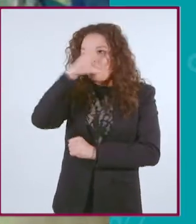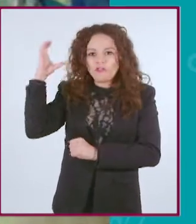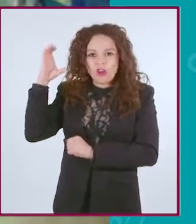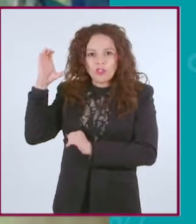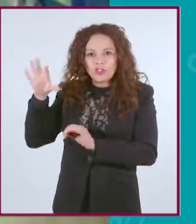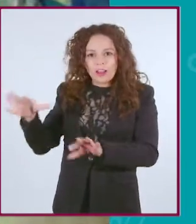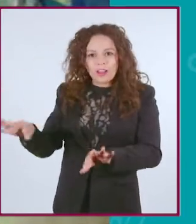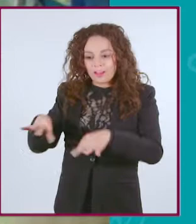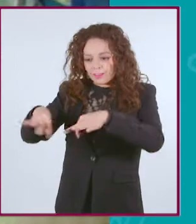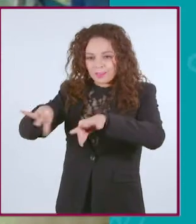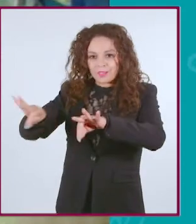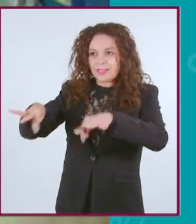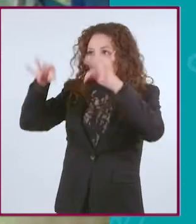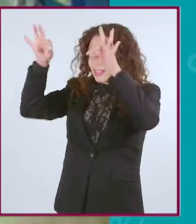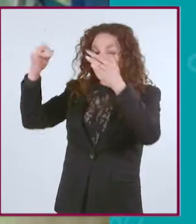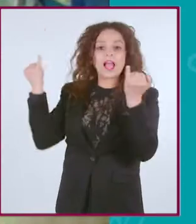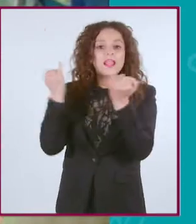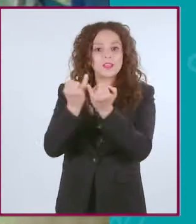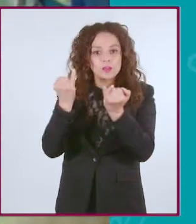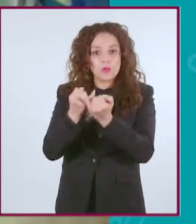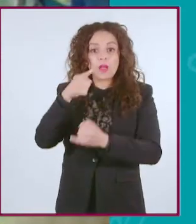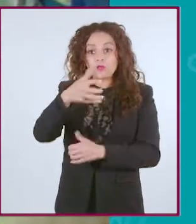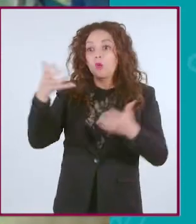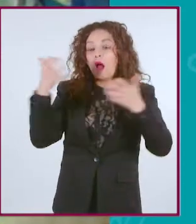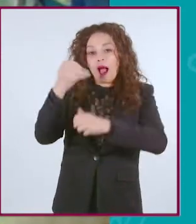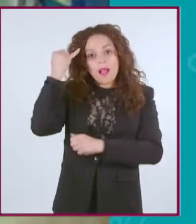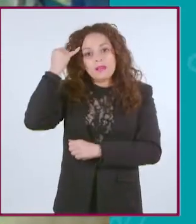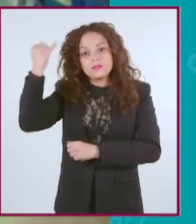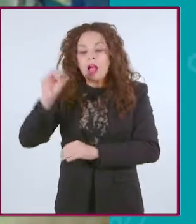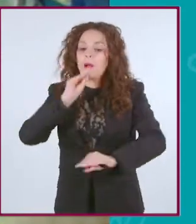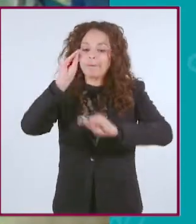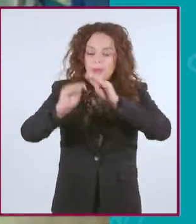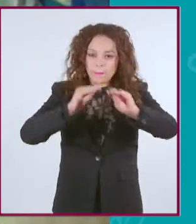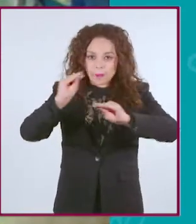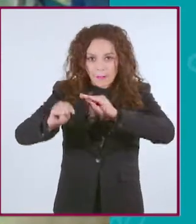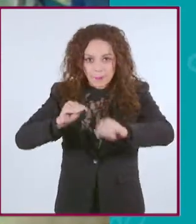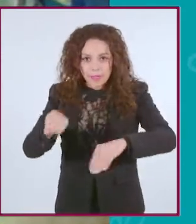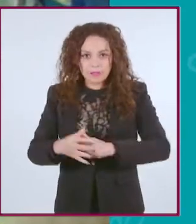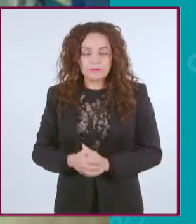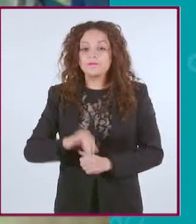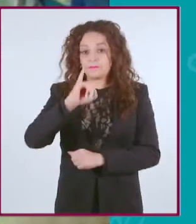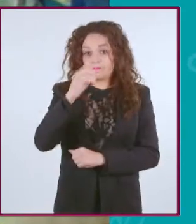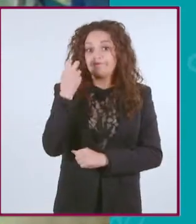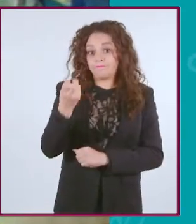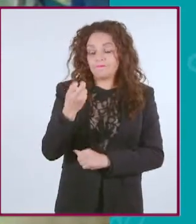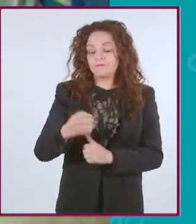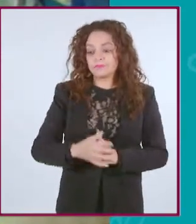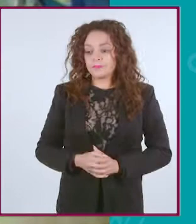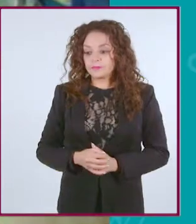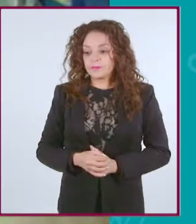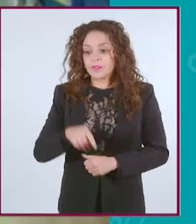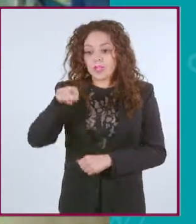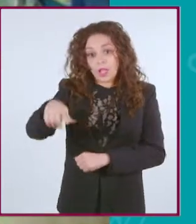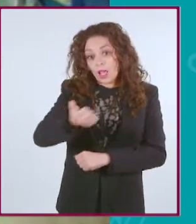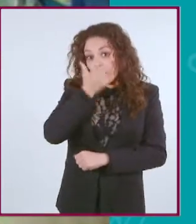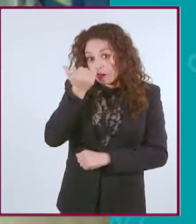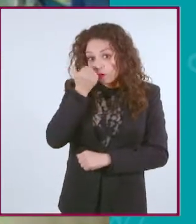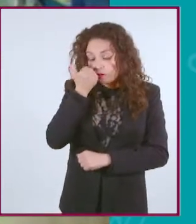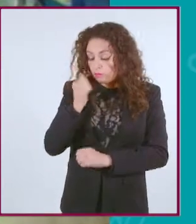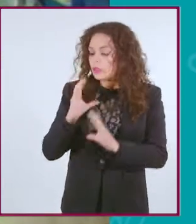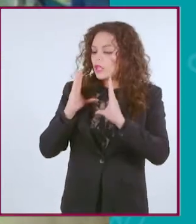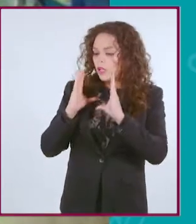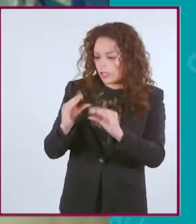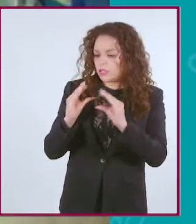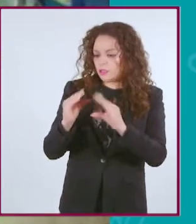los diseñan y ustedes ahora sí que los estampan, ¿no? Claro que sí. ¿Qué es este proceso? Al alumno se le enseña desde